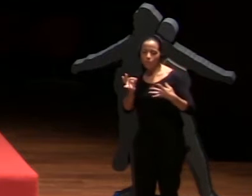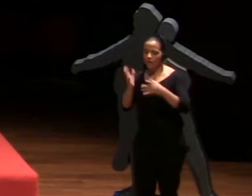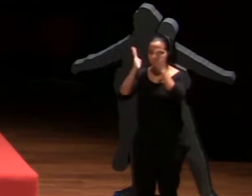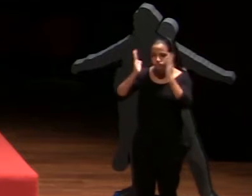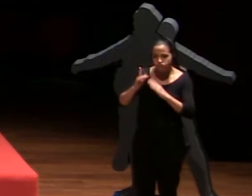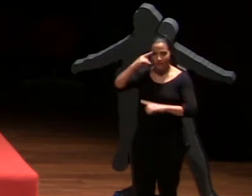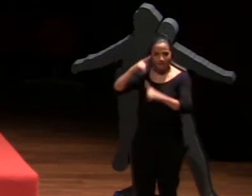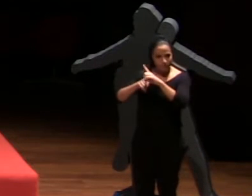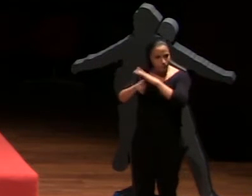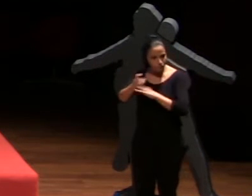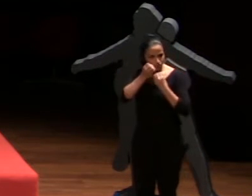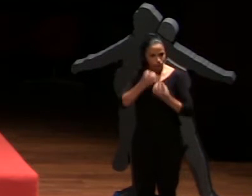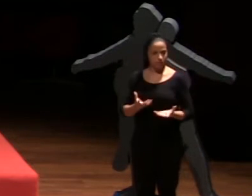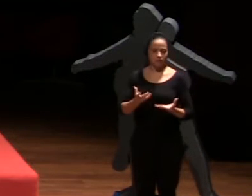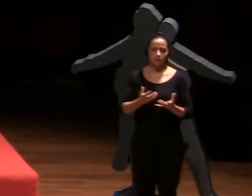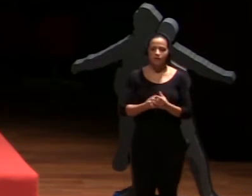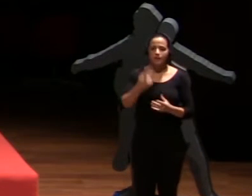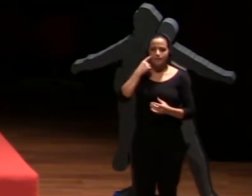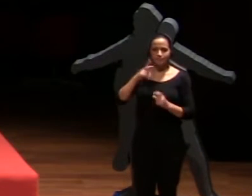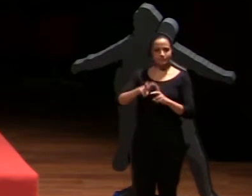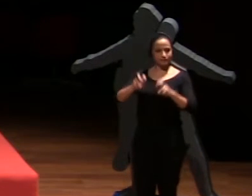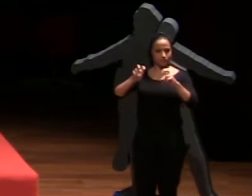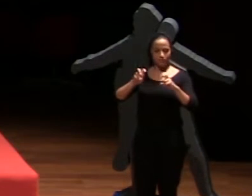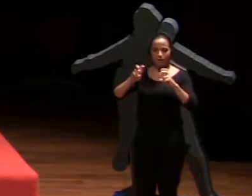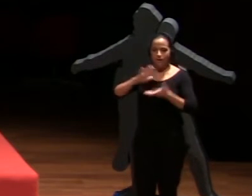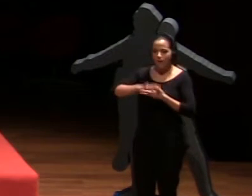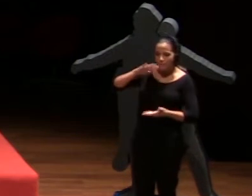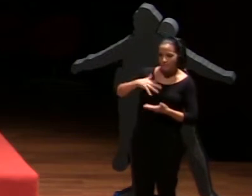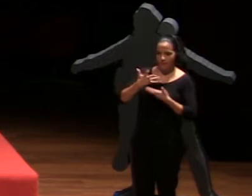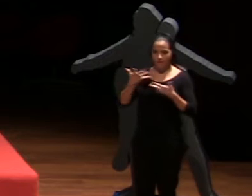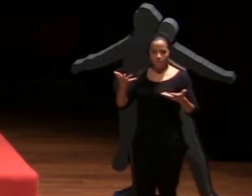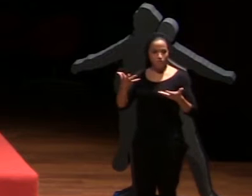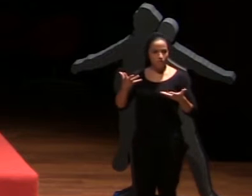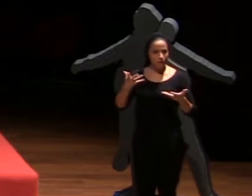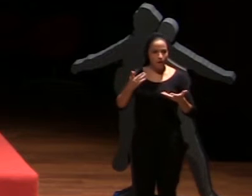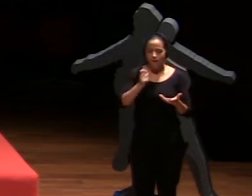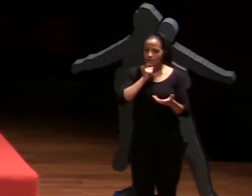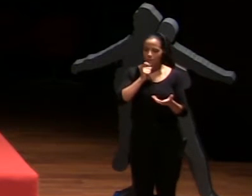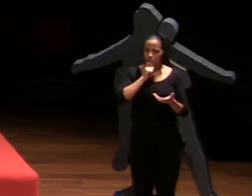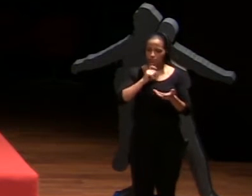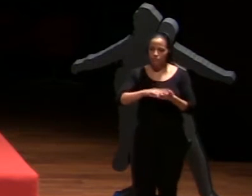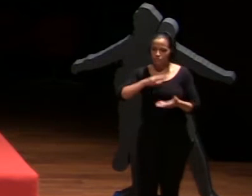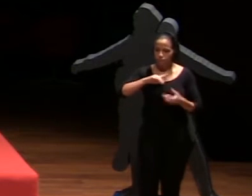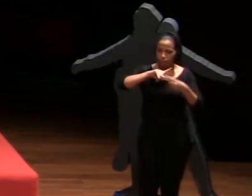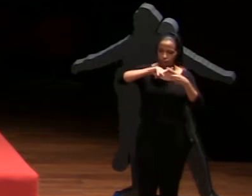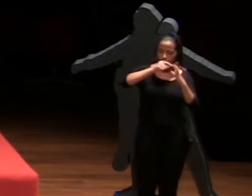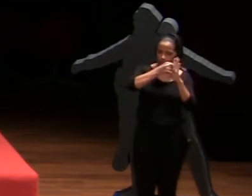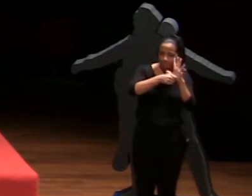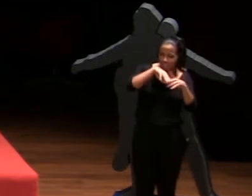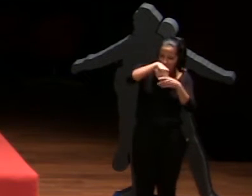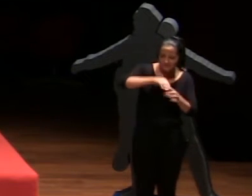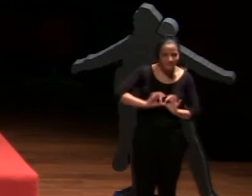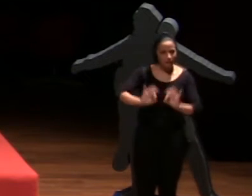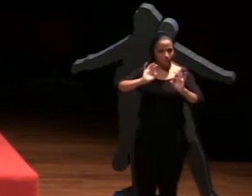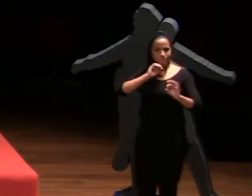todo, cómo he determinado el margen de esa capacidad, el umbral de esa capacidad y la dosis para modificar esa capacidad. La